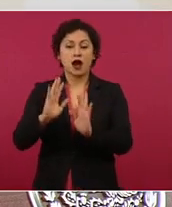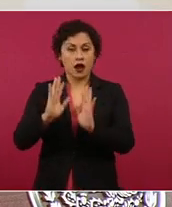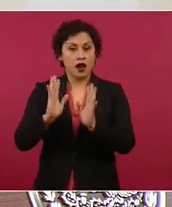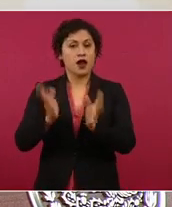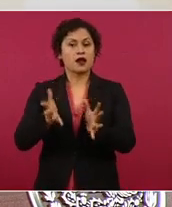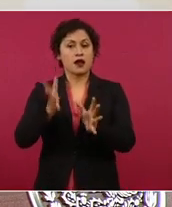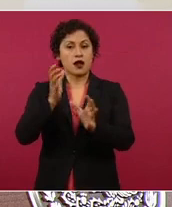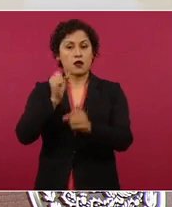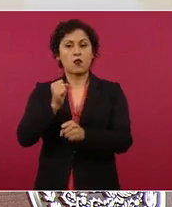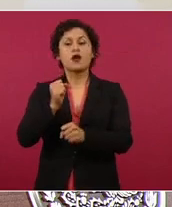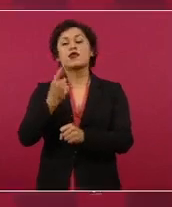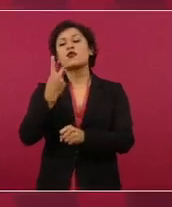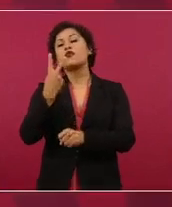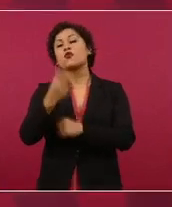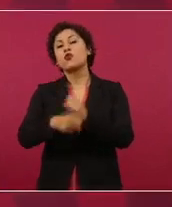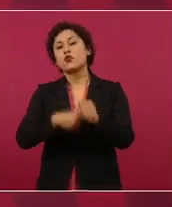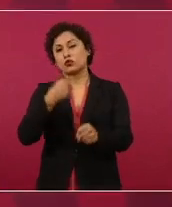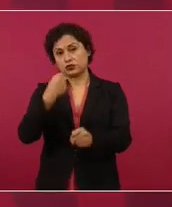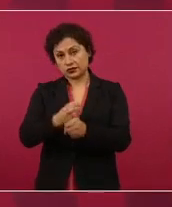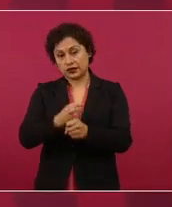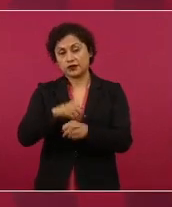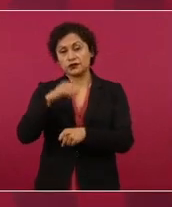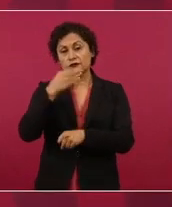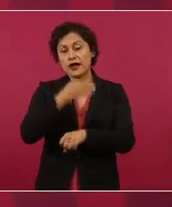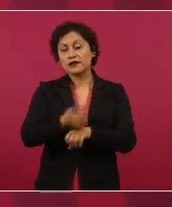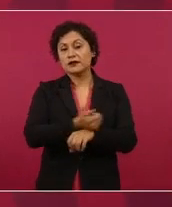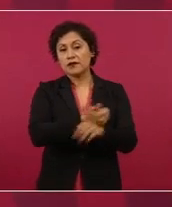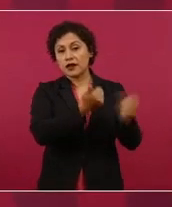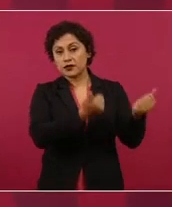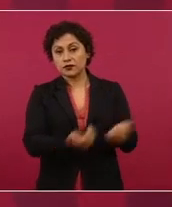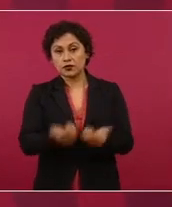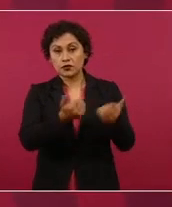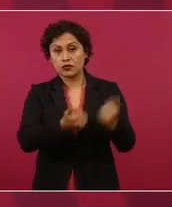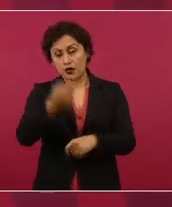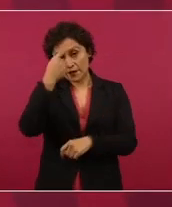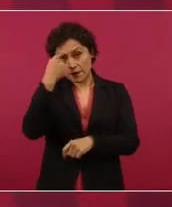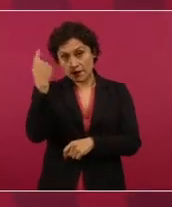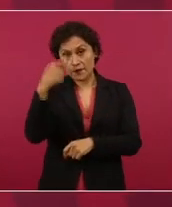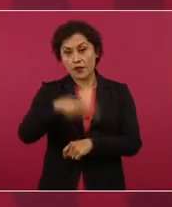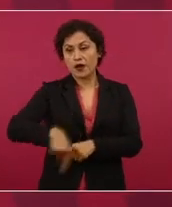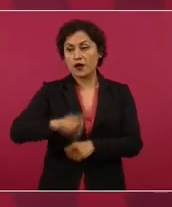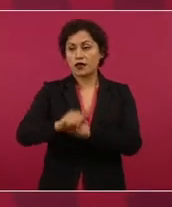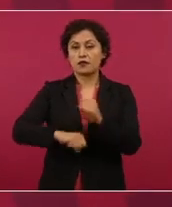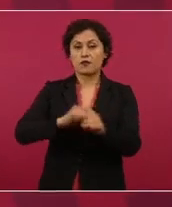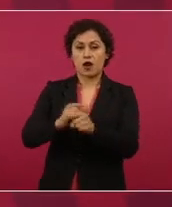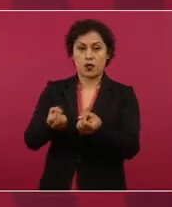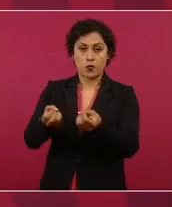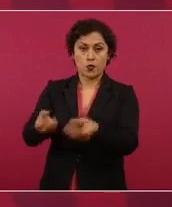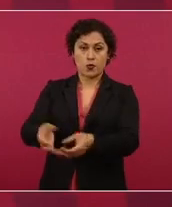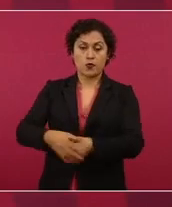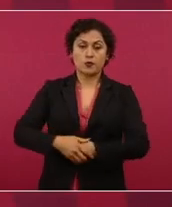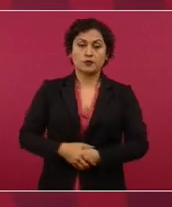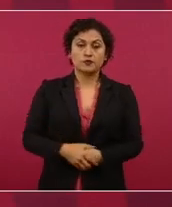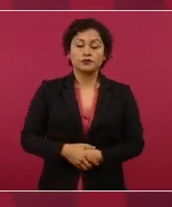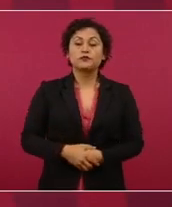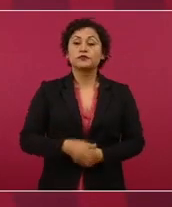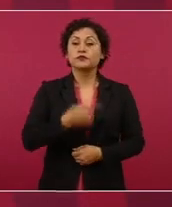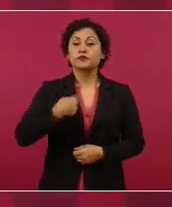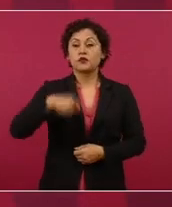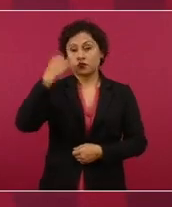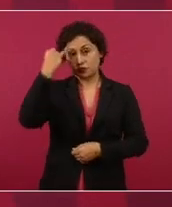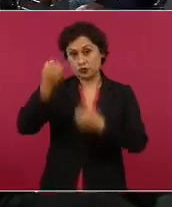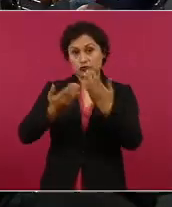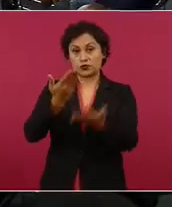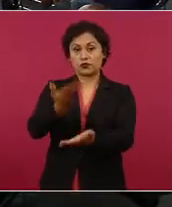importación de maíz amarillo para forraje. Y lo que estamos proponiendo es que la Agencia